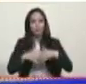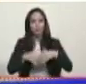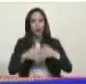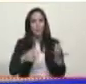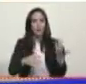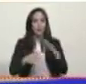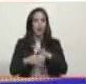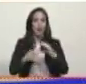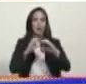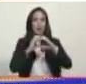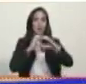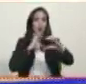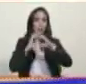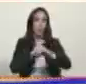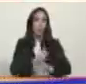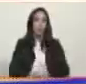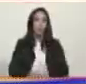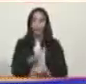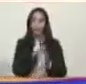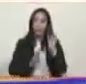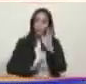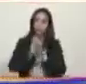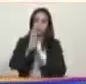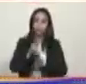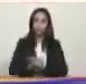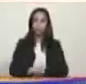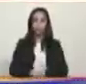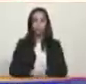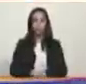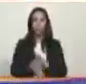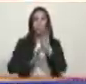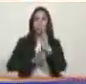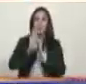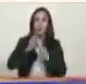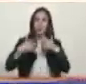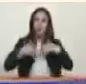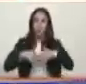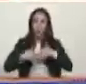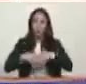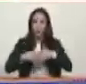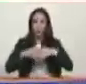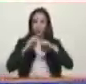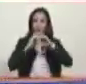Venezuela. El desarrollo de la industria automotriz.